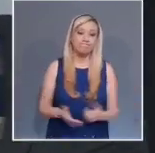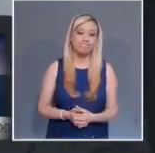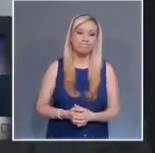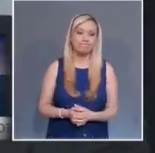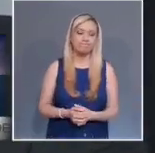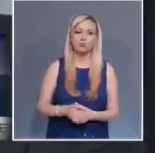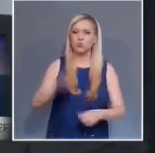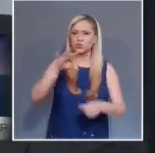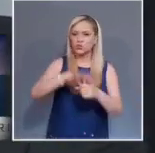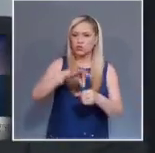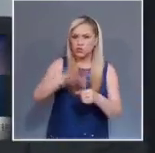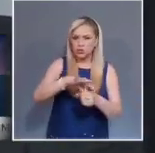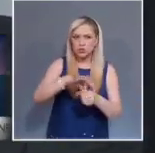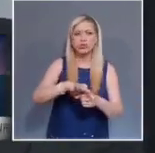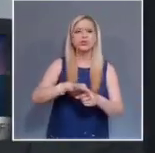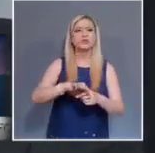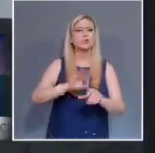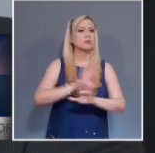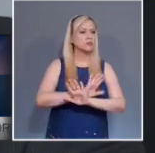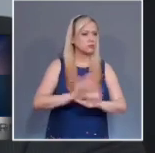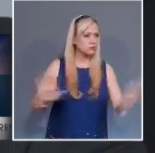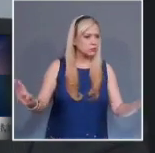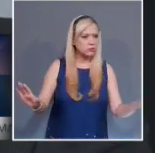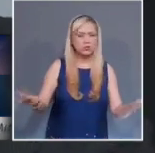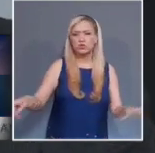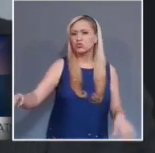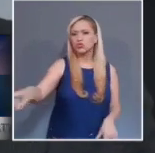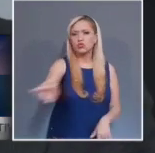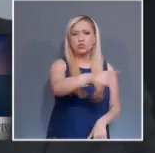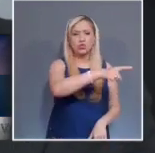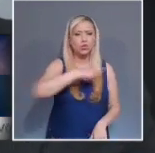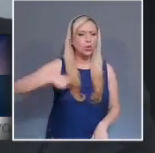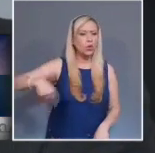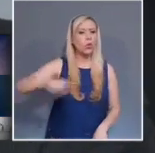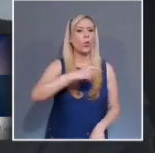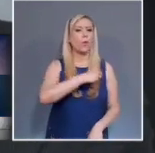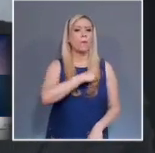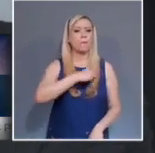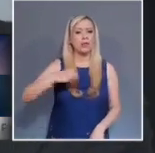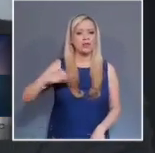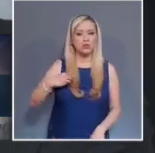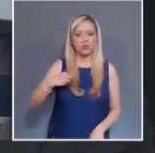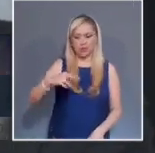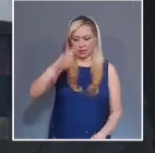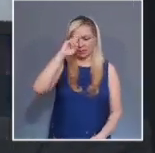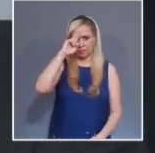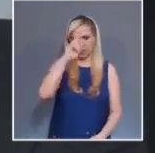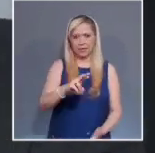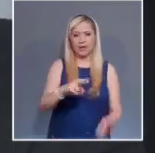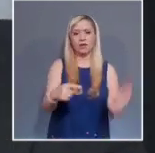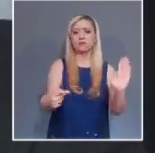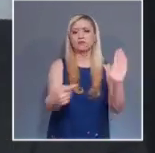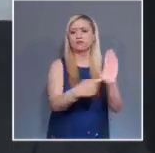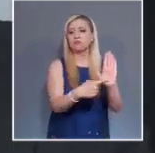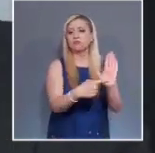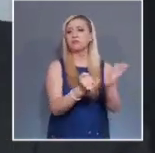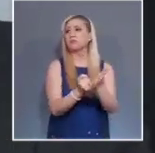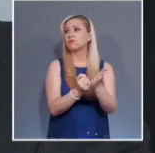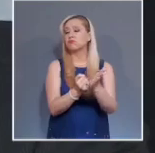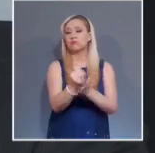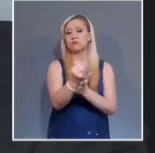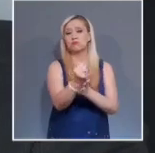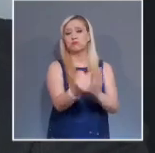y todas y todos tenemos la obligación de respetar la voluntad que se llevó a